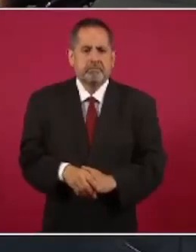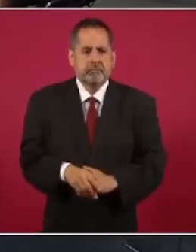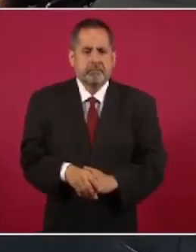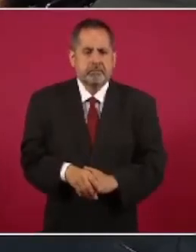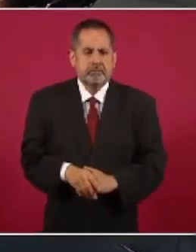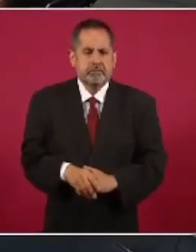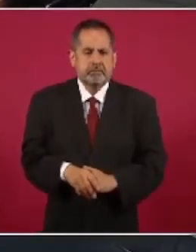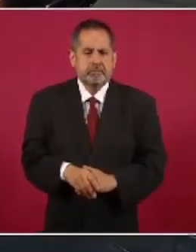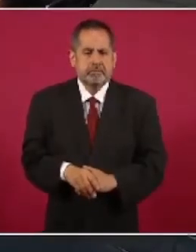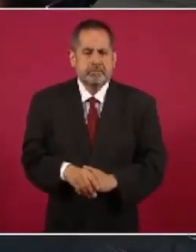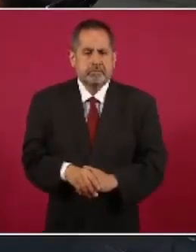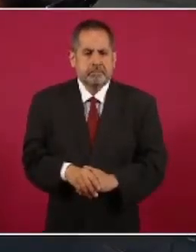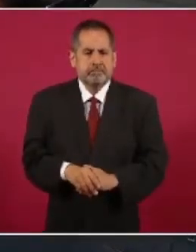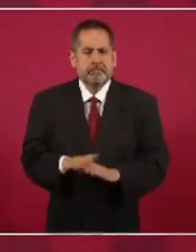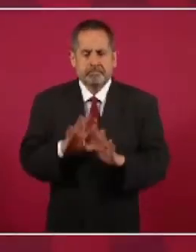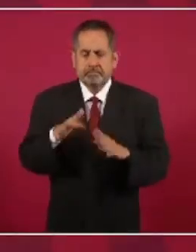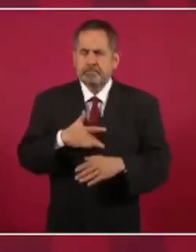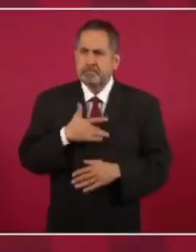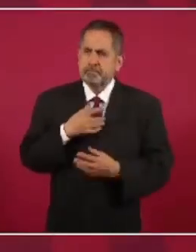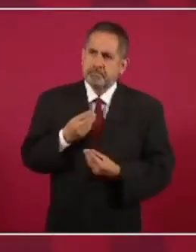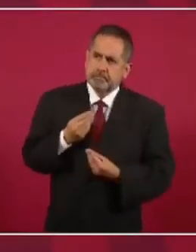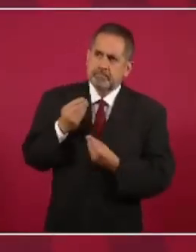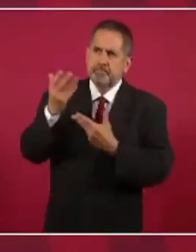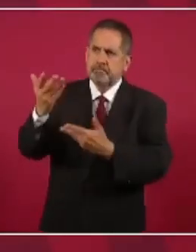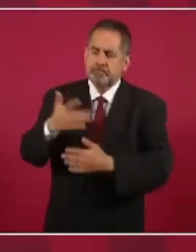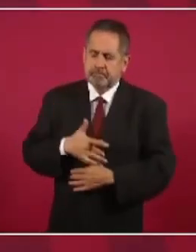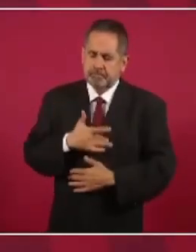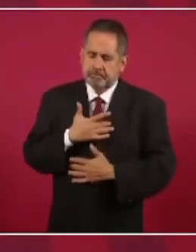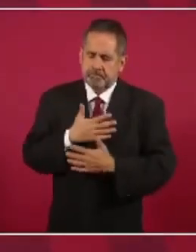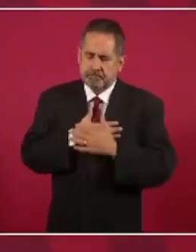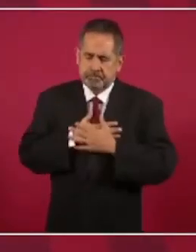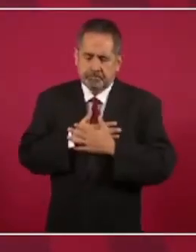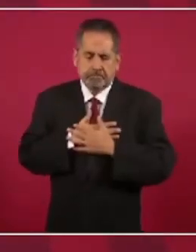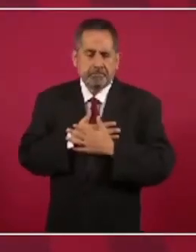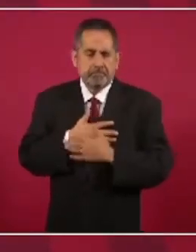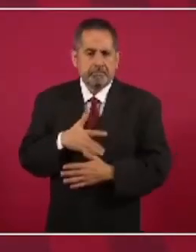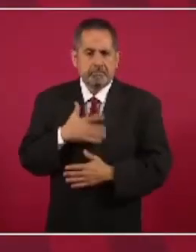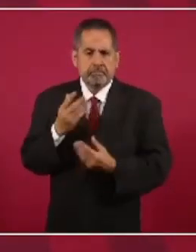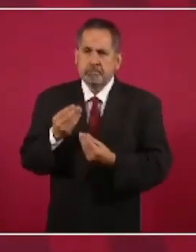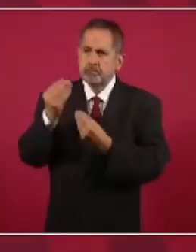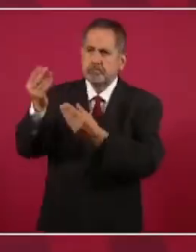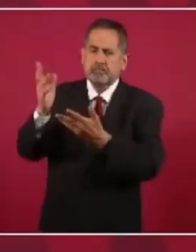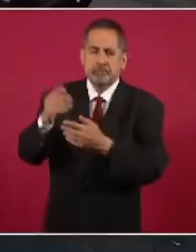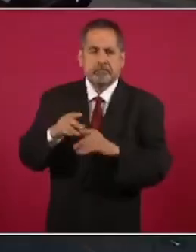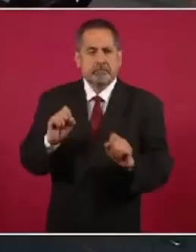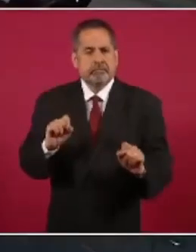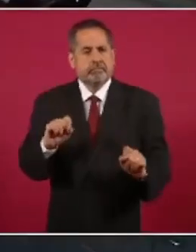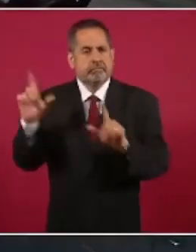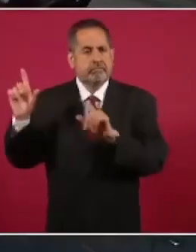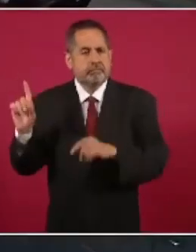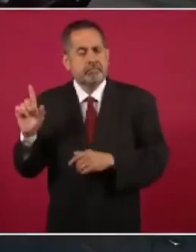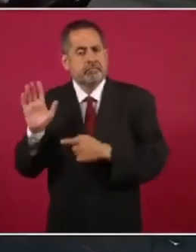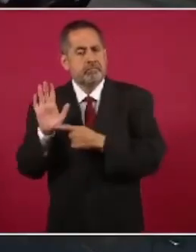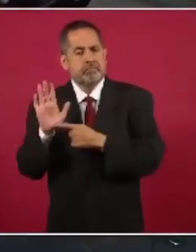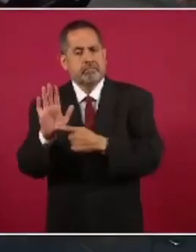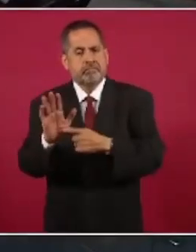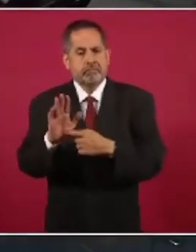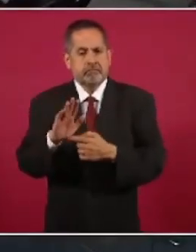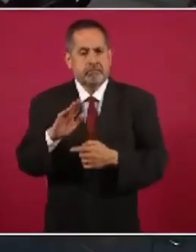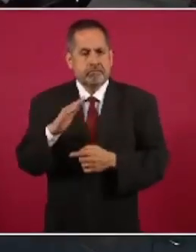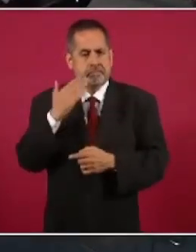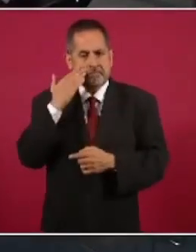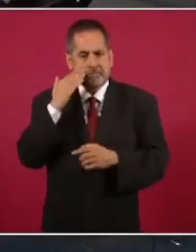Ya lo expresamos, nuestras condolencias. ¿Por qué no pones el Face